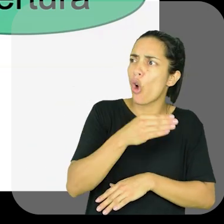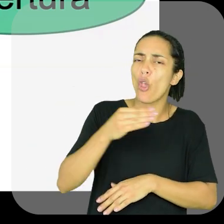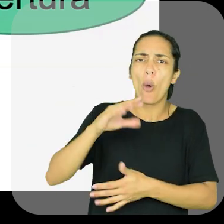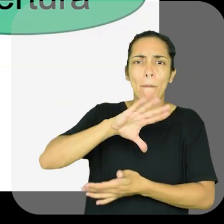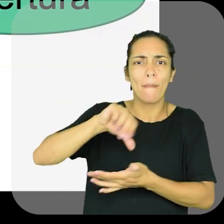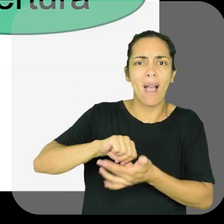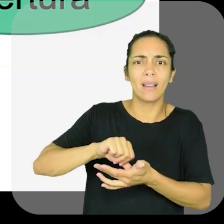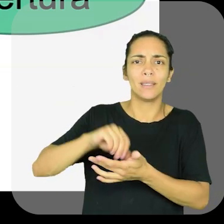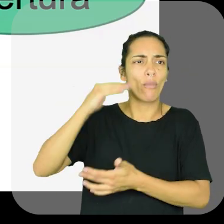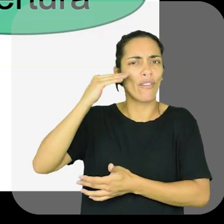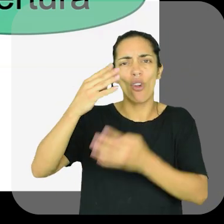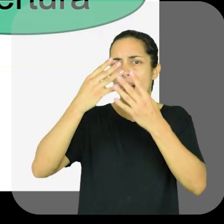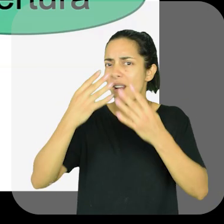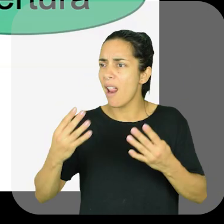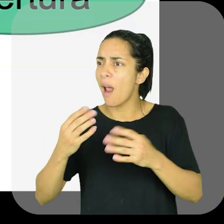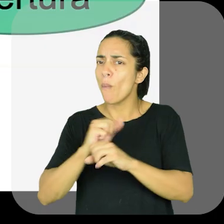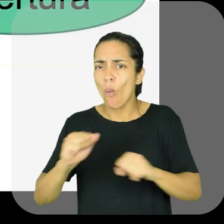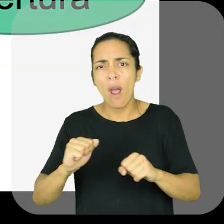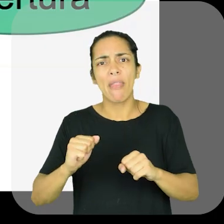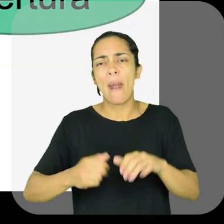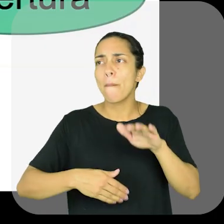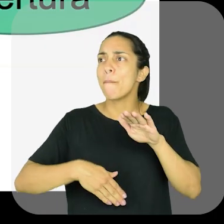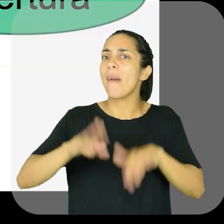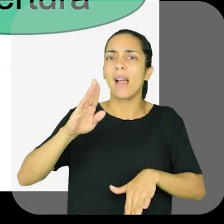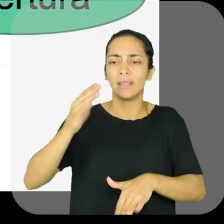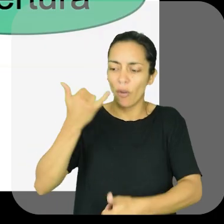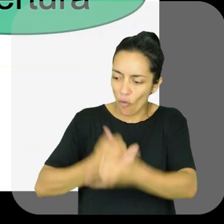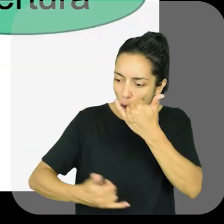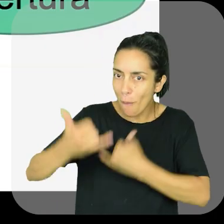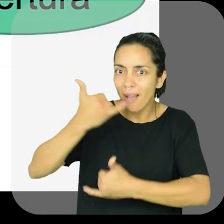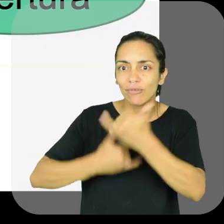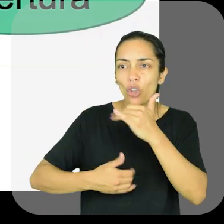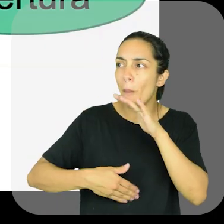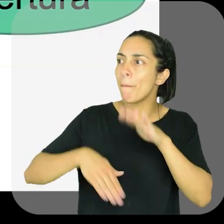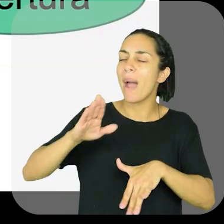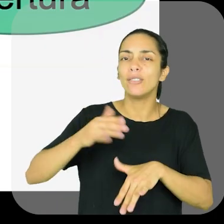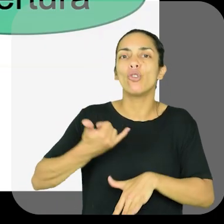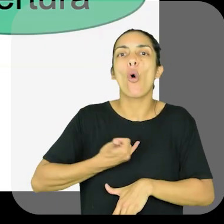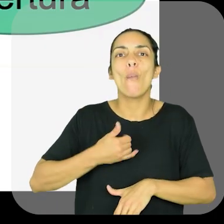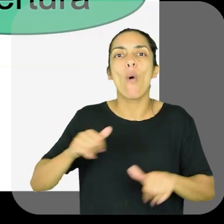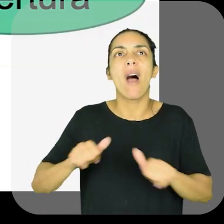los profesores en general tengan otras herramientas para acompañar la diversidad en el aula.